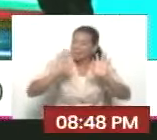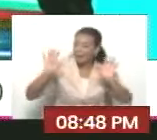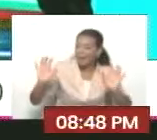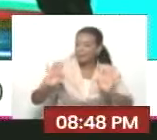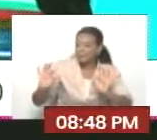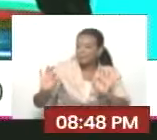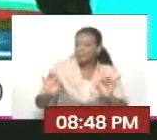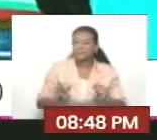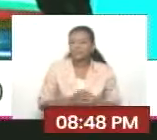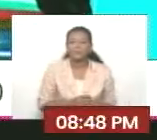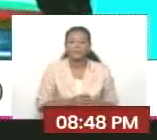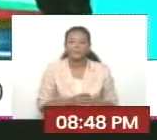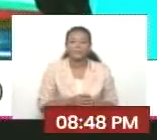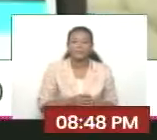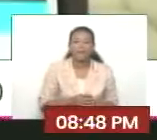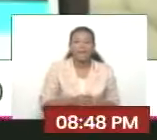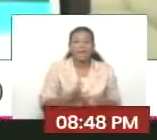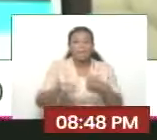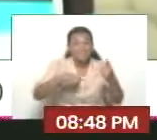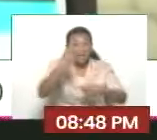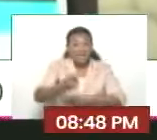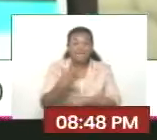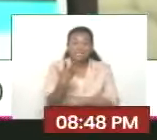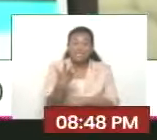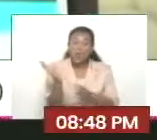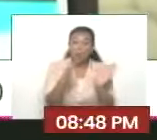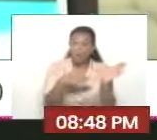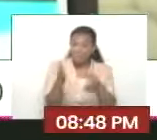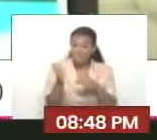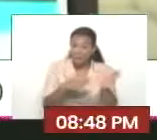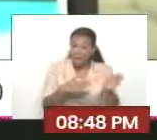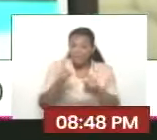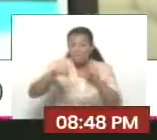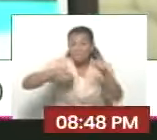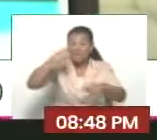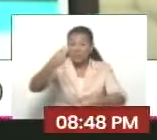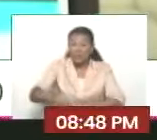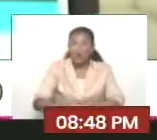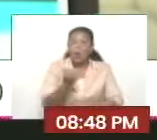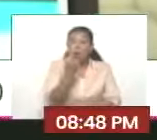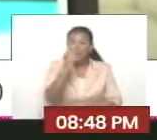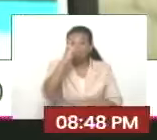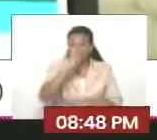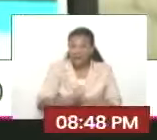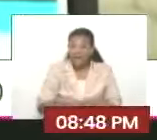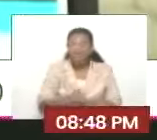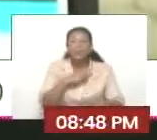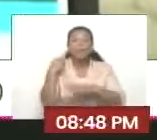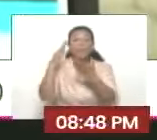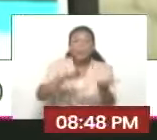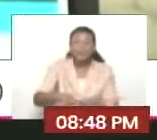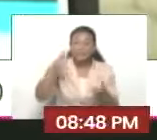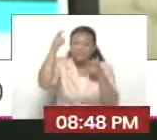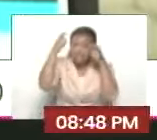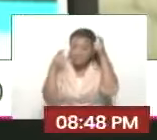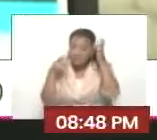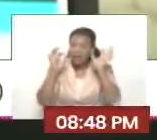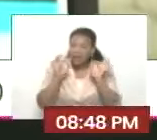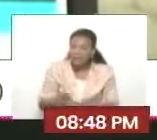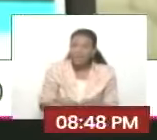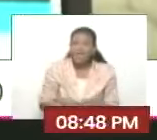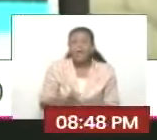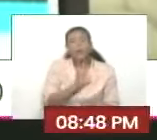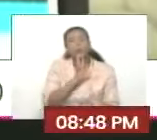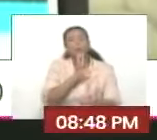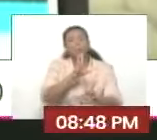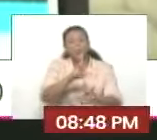Ahora, sabemos que mañana es 5 de marzo. Mañana se cumplen 11 años de la siembra del comandante Chávez. Te quiero